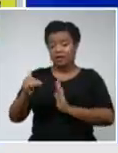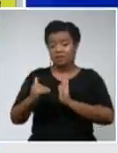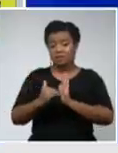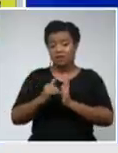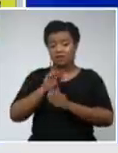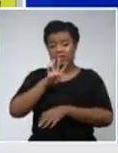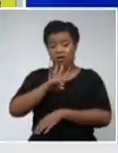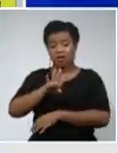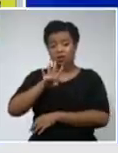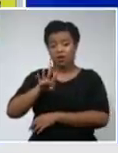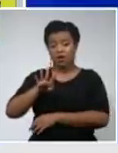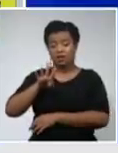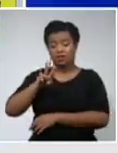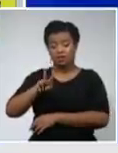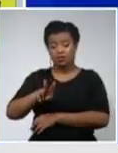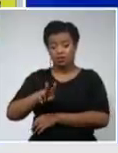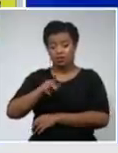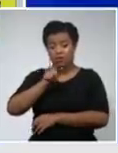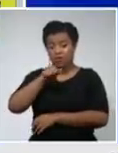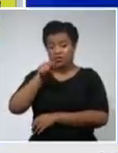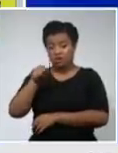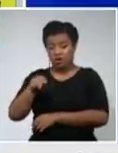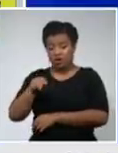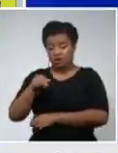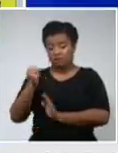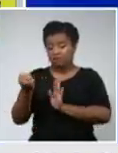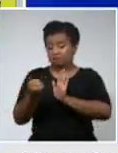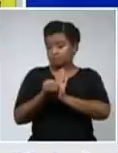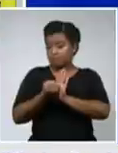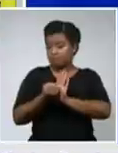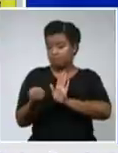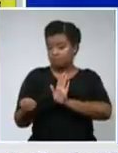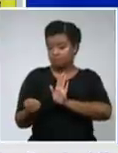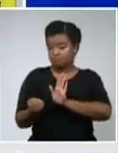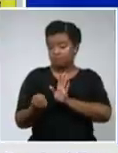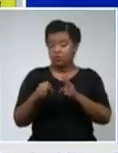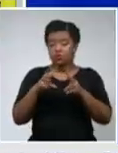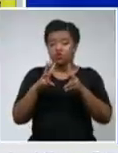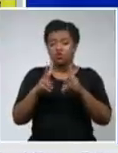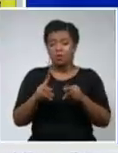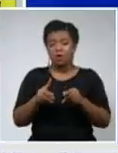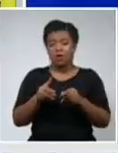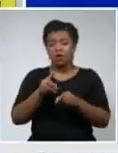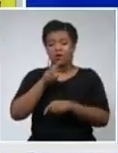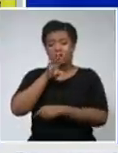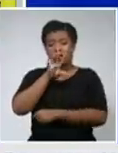663.342 casos confirmados, una cifra de